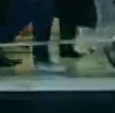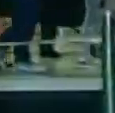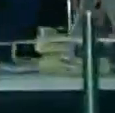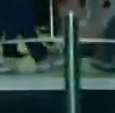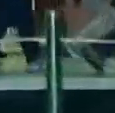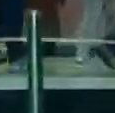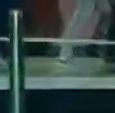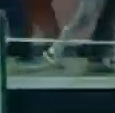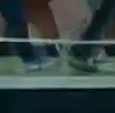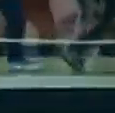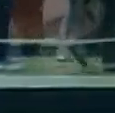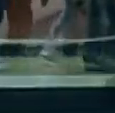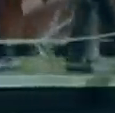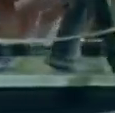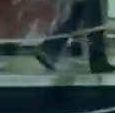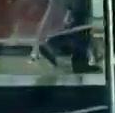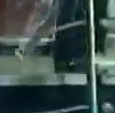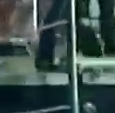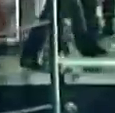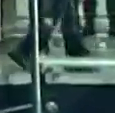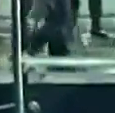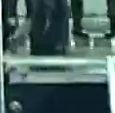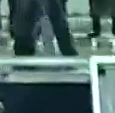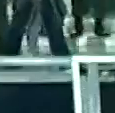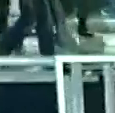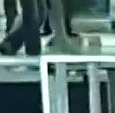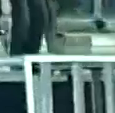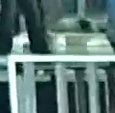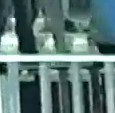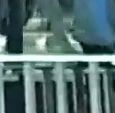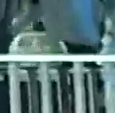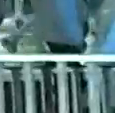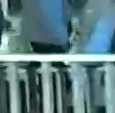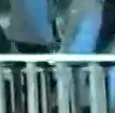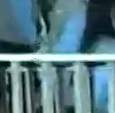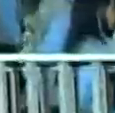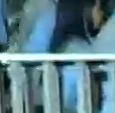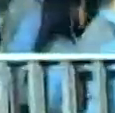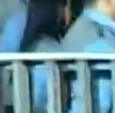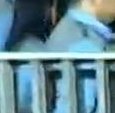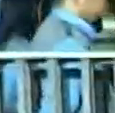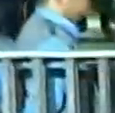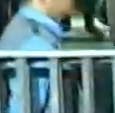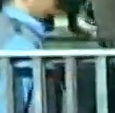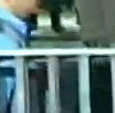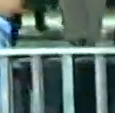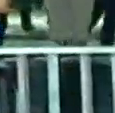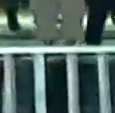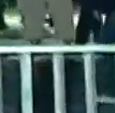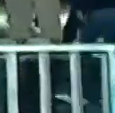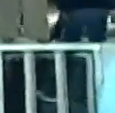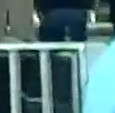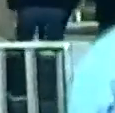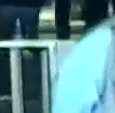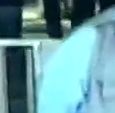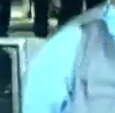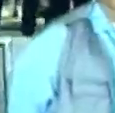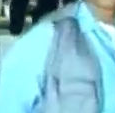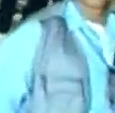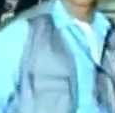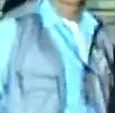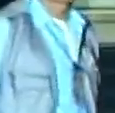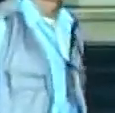Estamos en vivo y directo desde el Consejo Nacional Electoral cuando son las 10 y 18 de la noche de este domingo